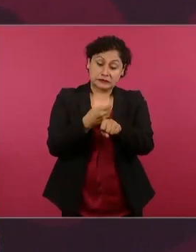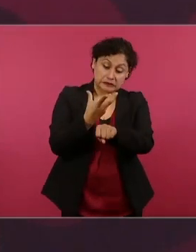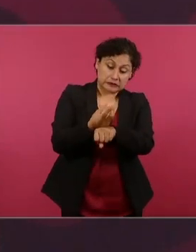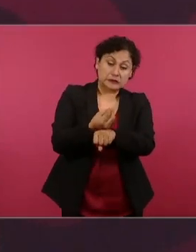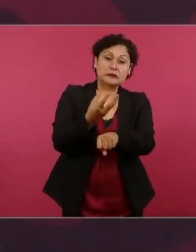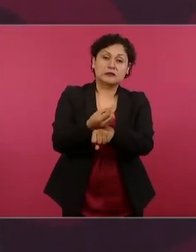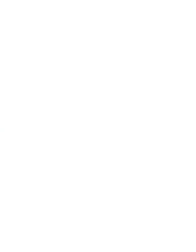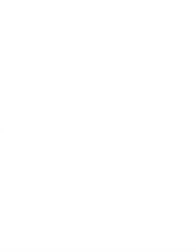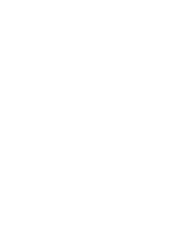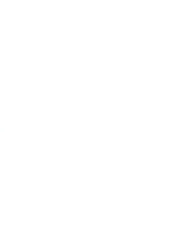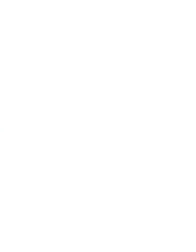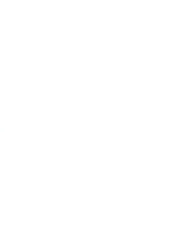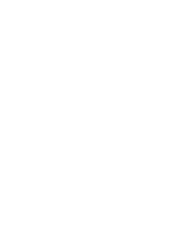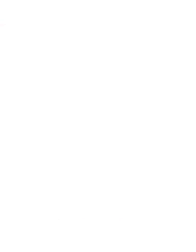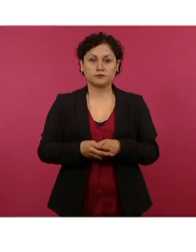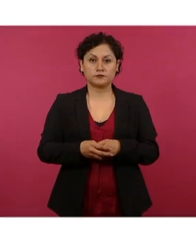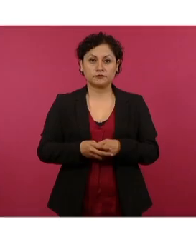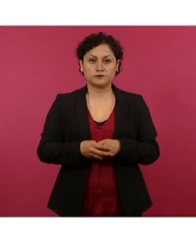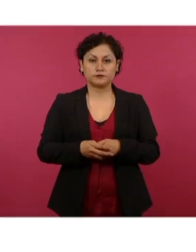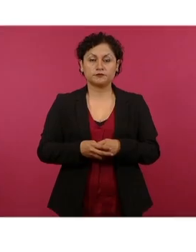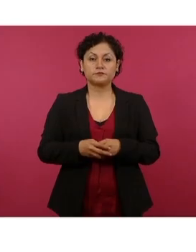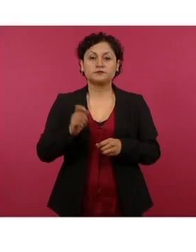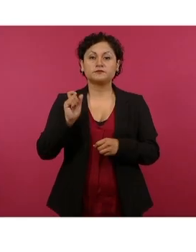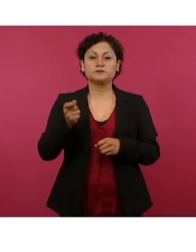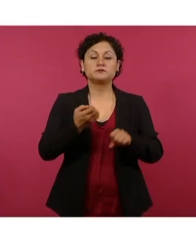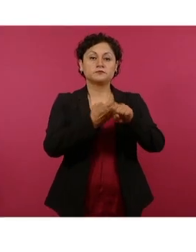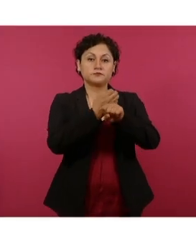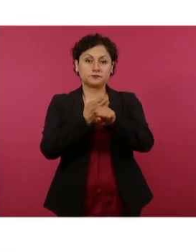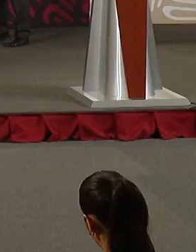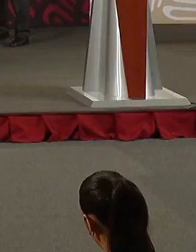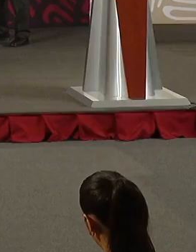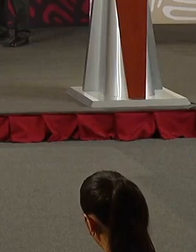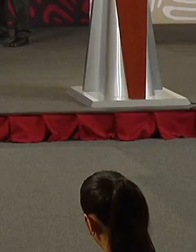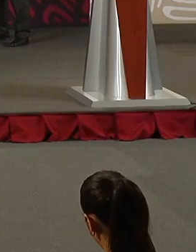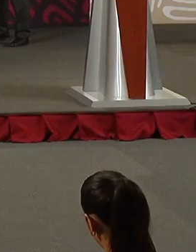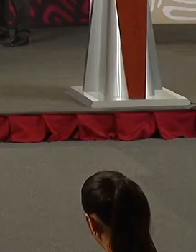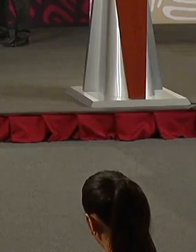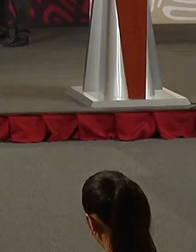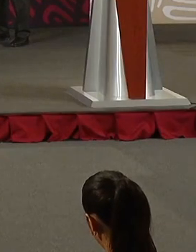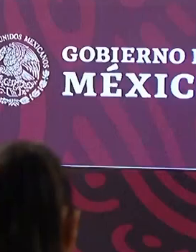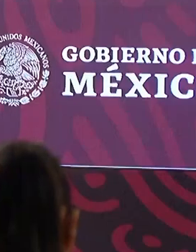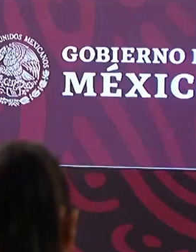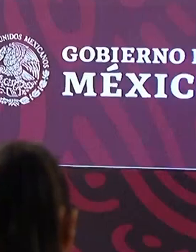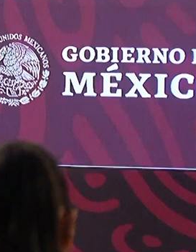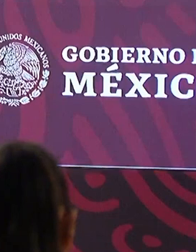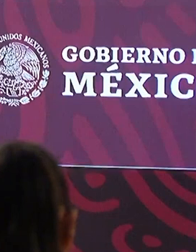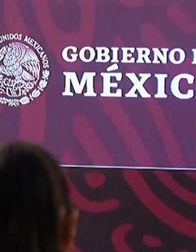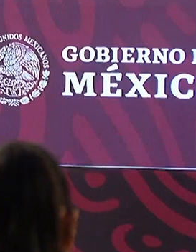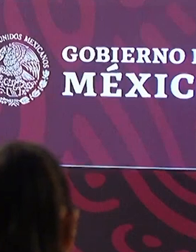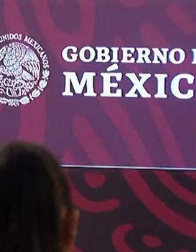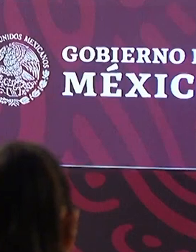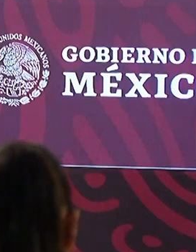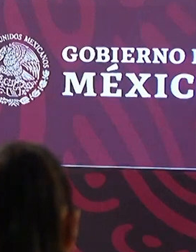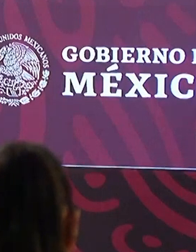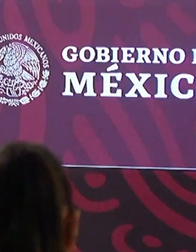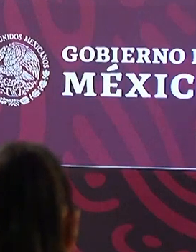primeros años de su mandato Pero organizaciones no gubernamentales tales como México Unido contra la delincuencia consideran este sexenio el más